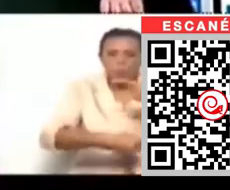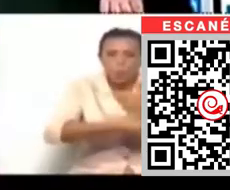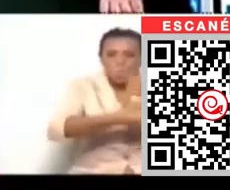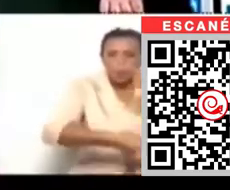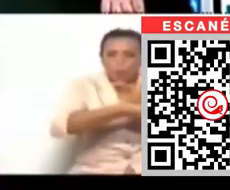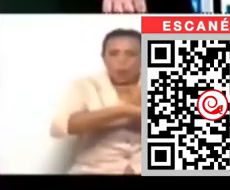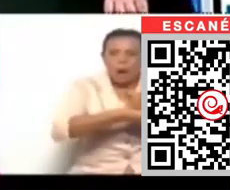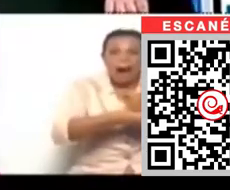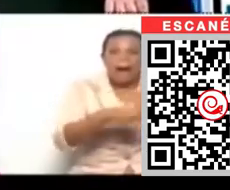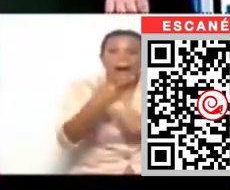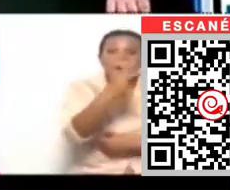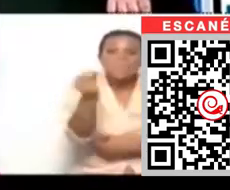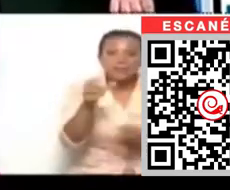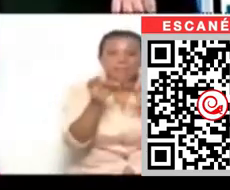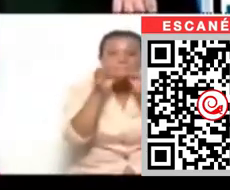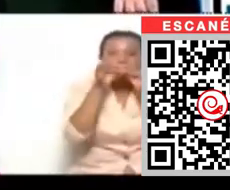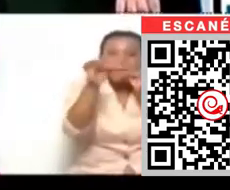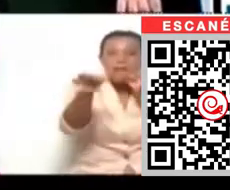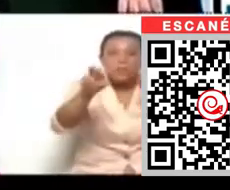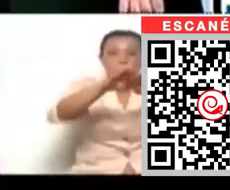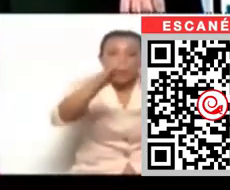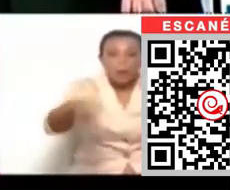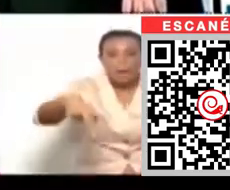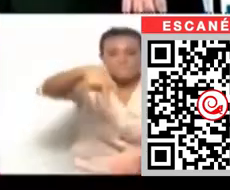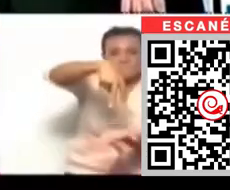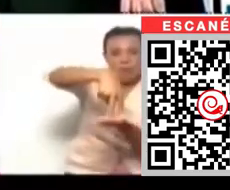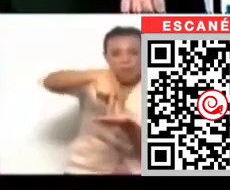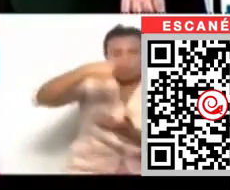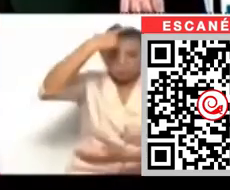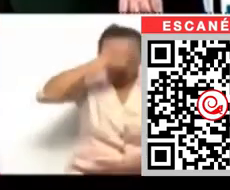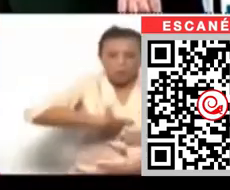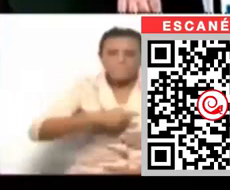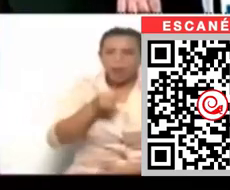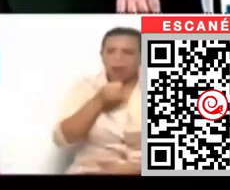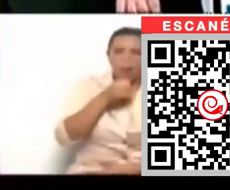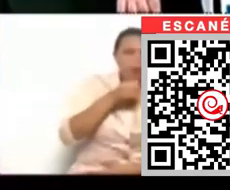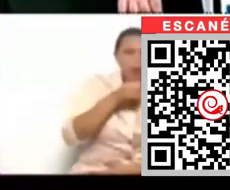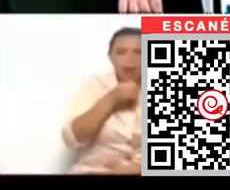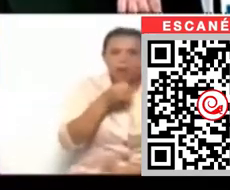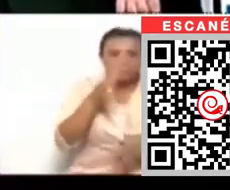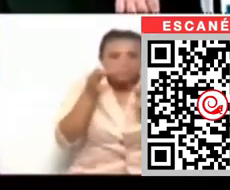20 metros de la tarima donde iba a estar parado yo.